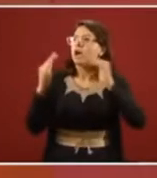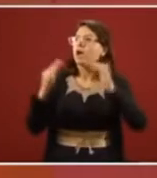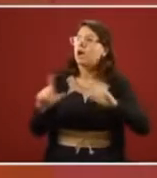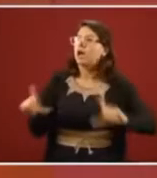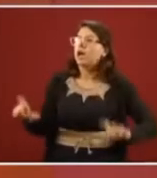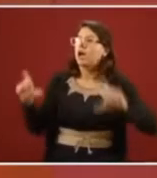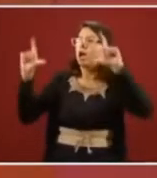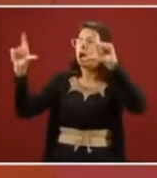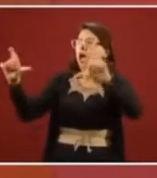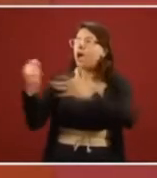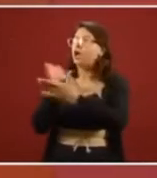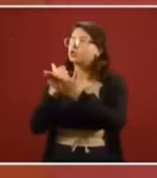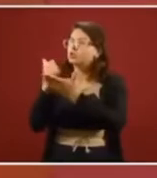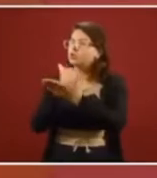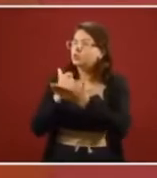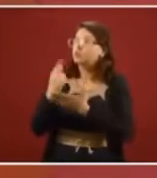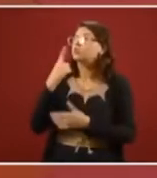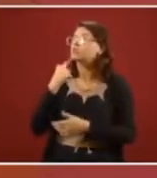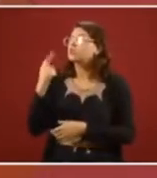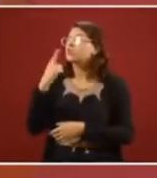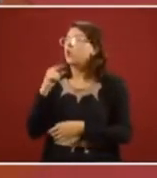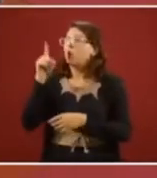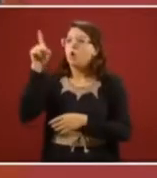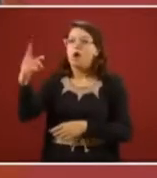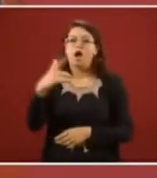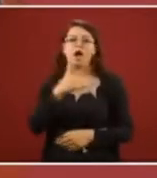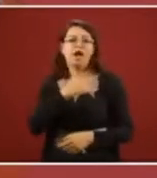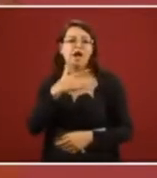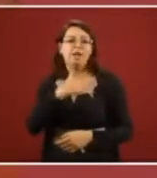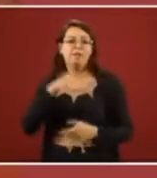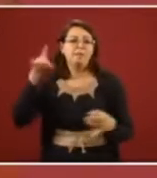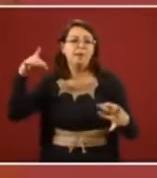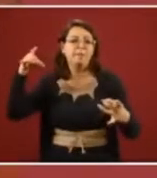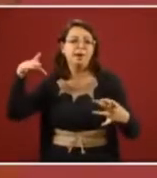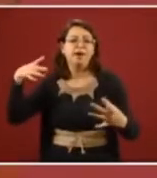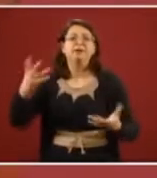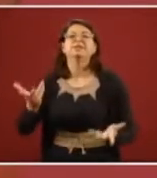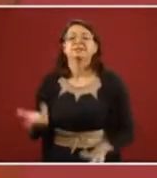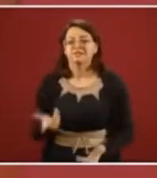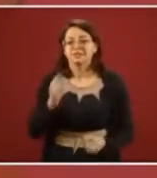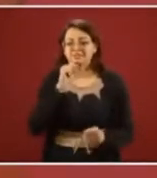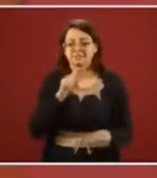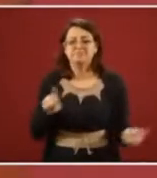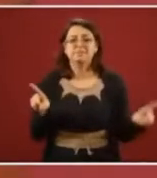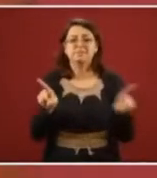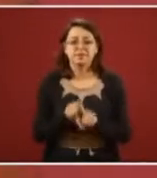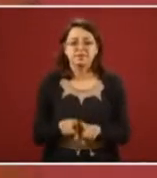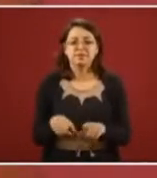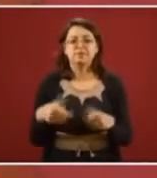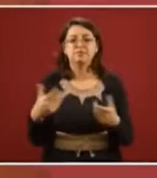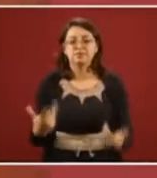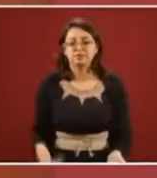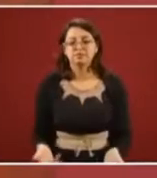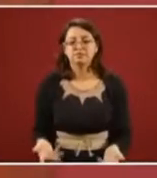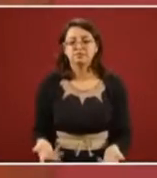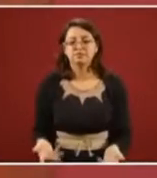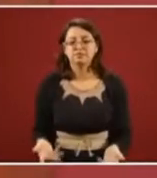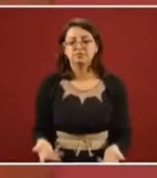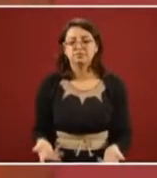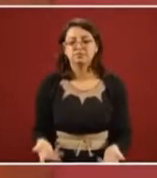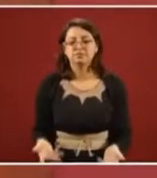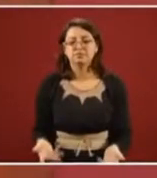bueno en los pueblos y también en las colonias las grandes ciudades